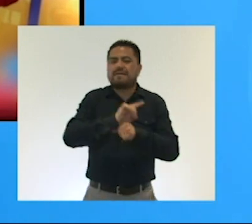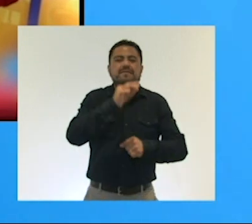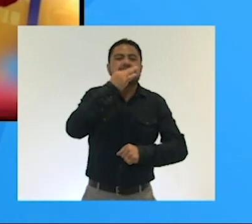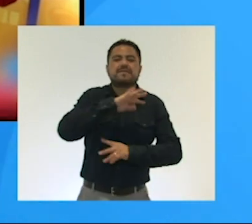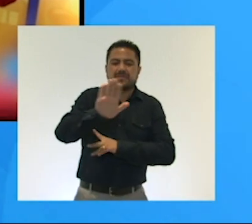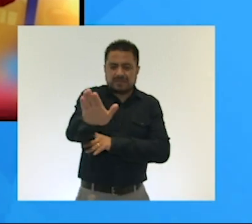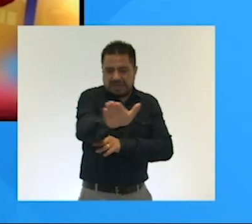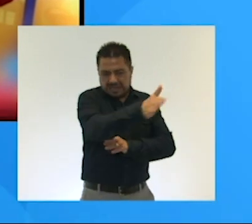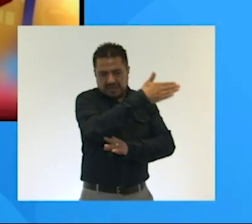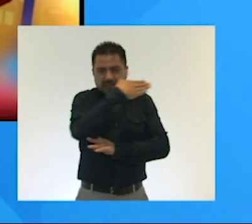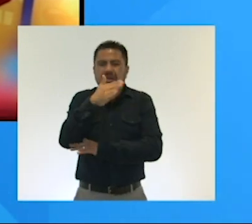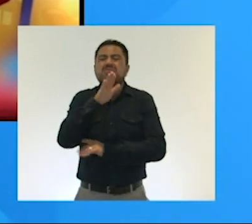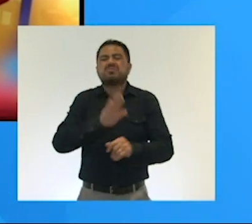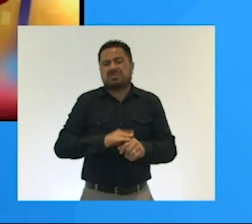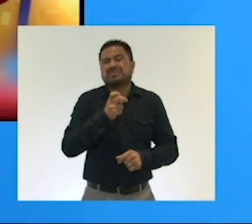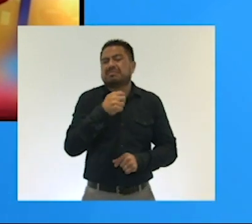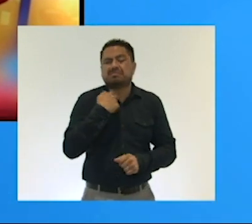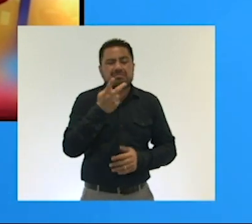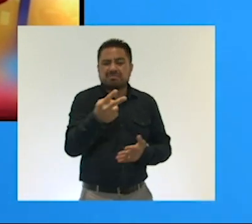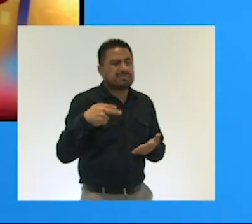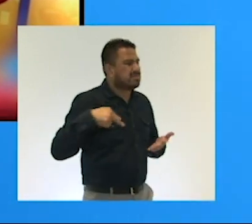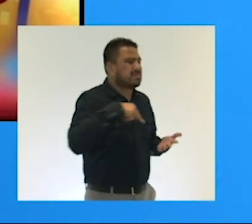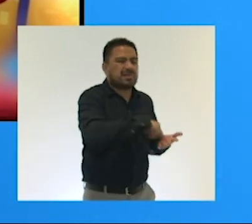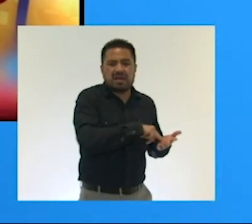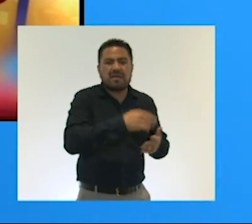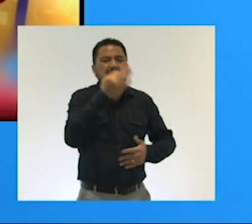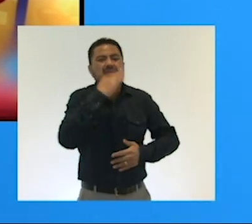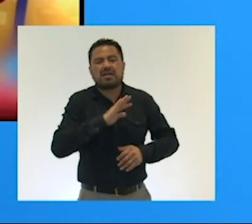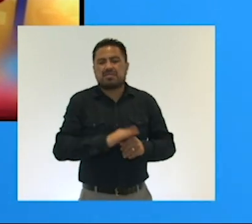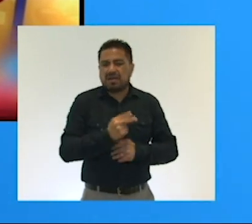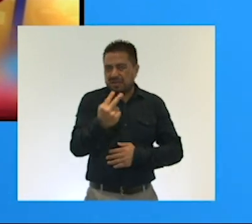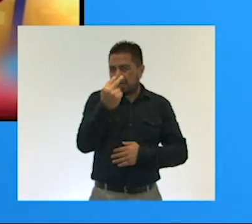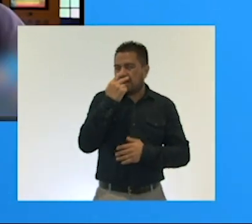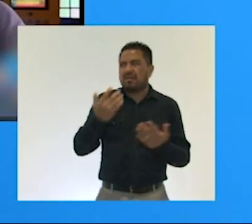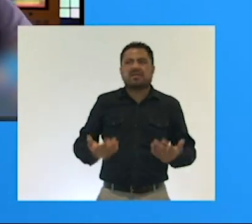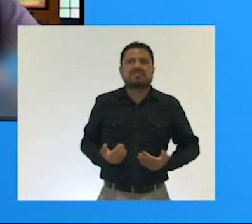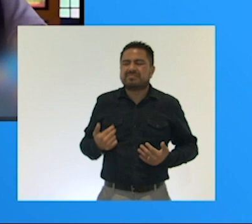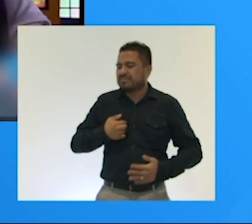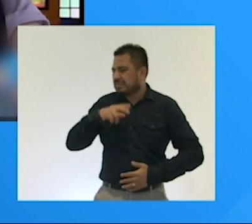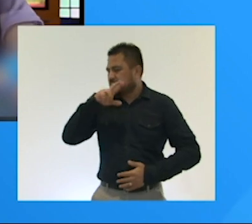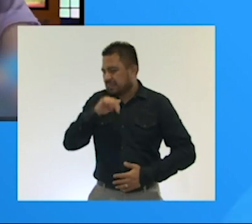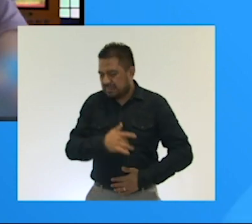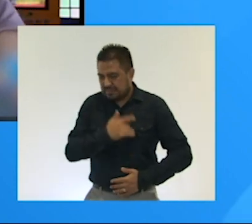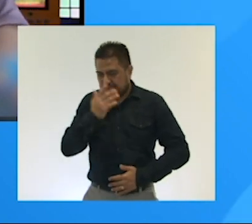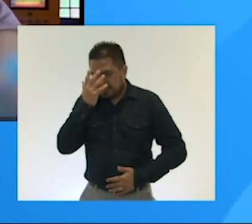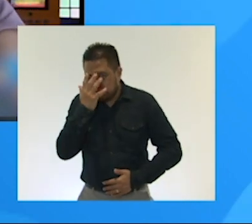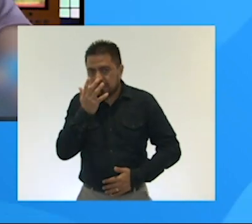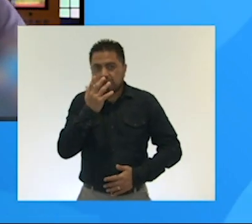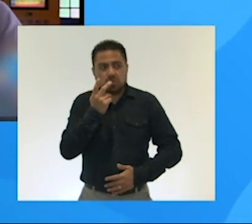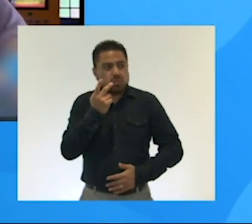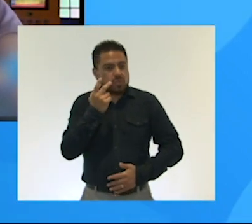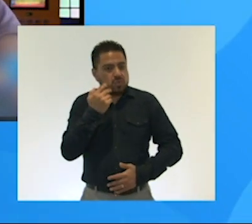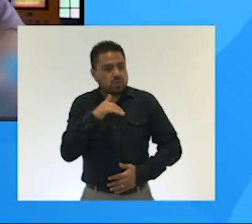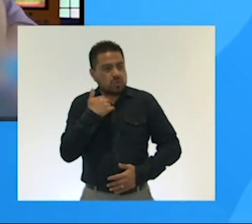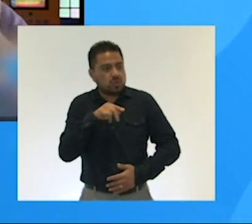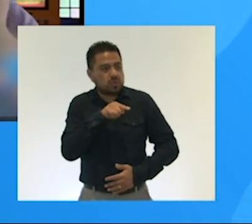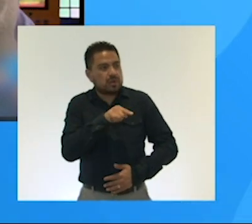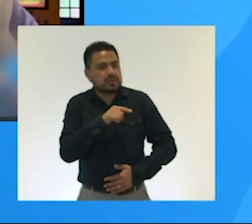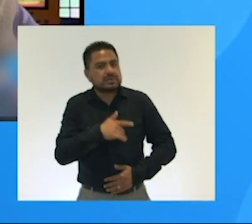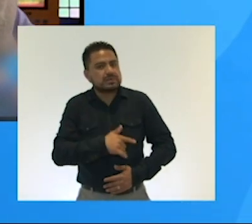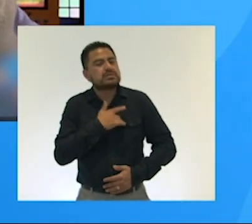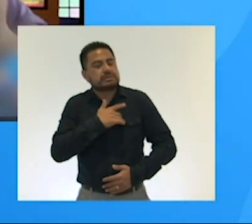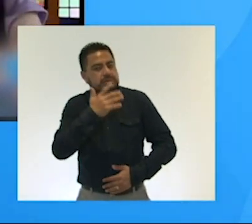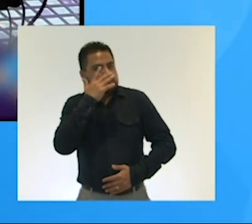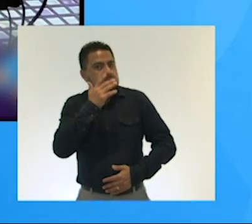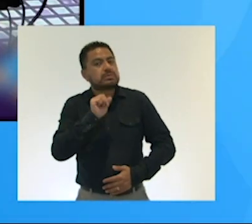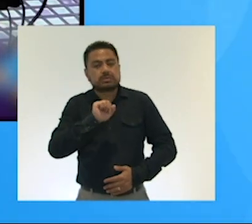eso no quería que fueras a la casa, Staff, para que no me vieras bailar. Uy, eso sí que da pena, muchacho. Ay,